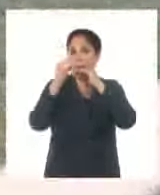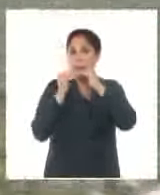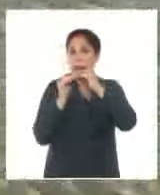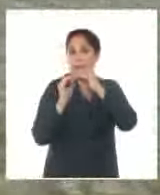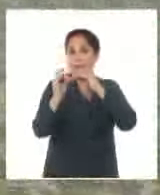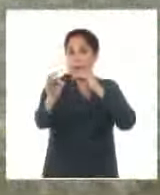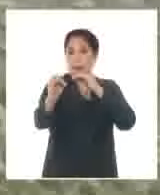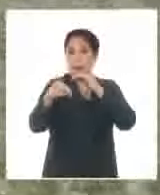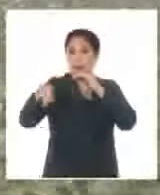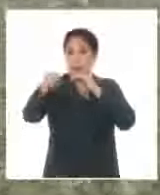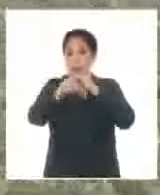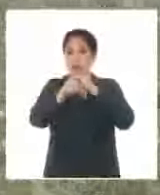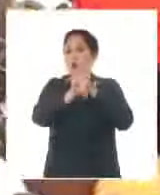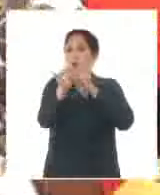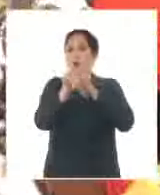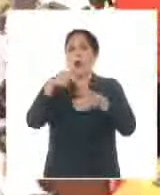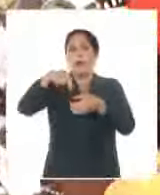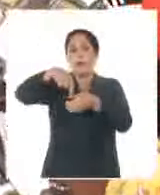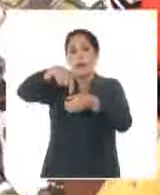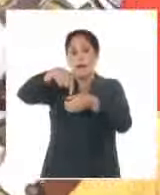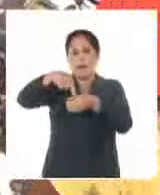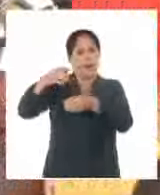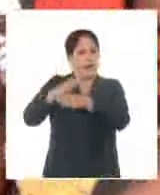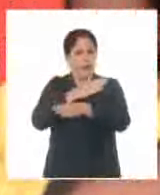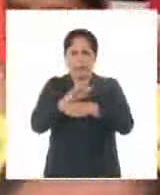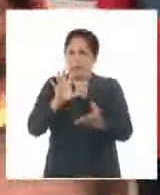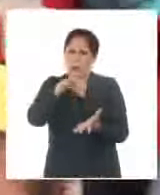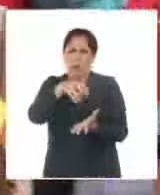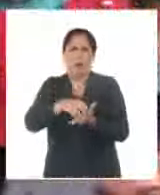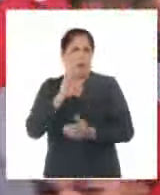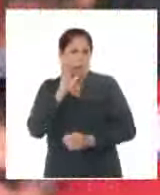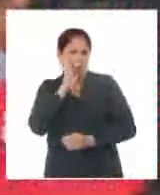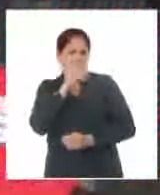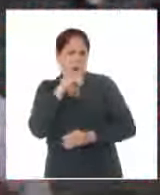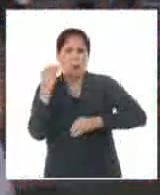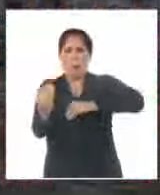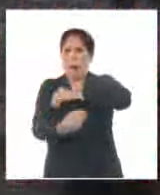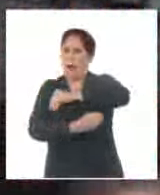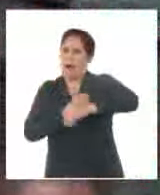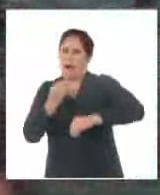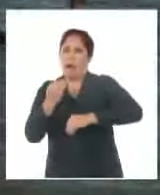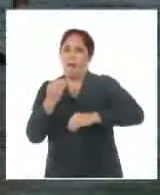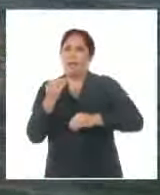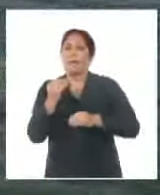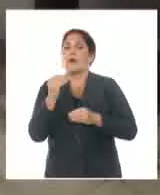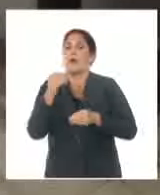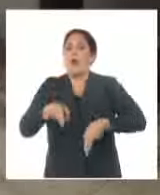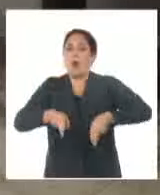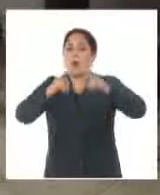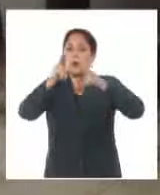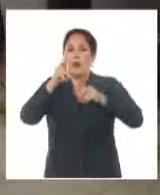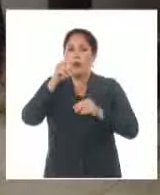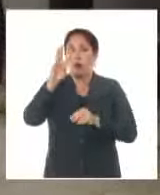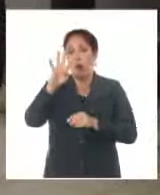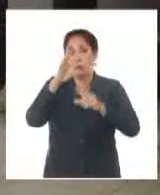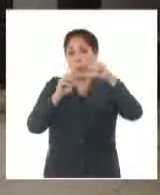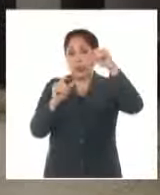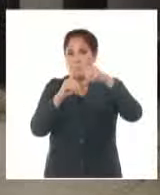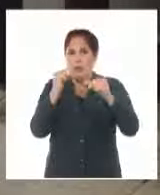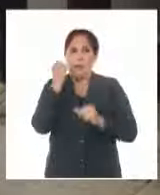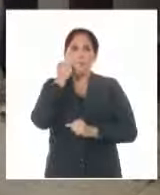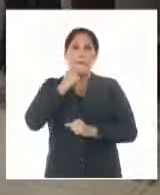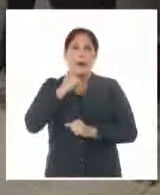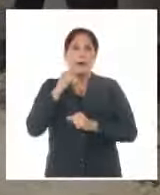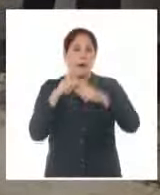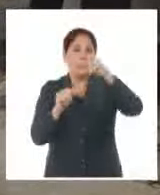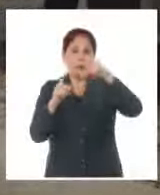que conduce al Mojito, otro lugar que contribuirá al cambio de categoría del hotel. Por último, la comitiva estuvo en la